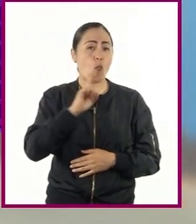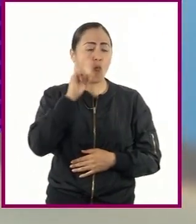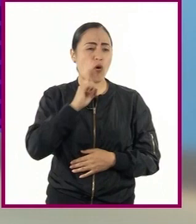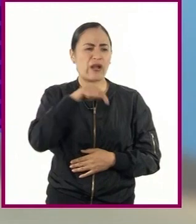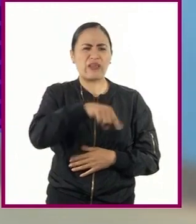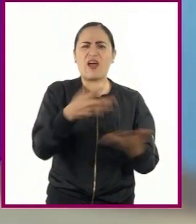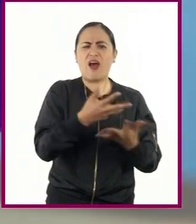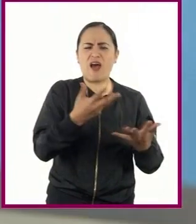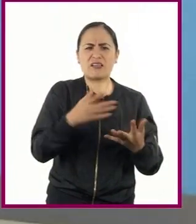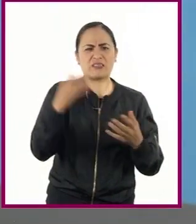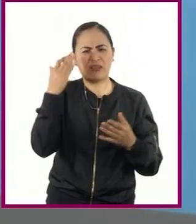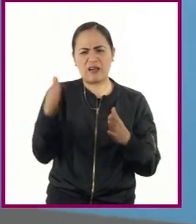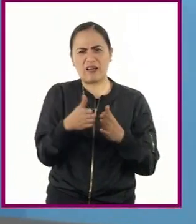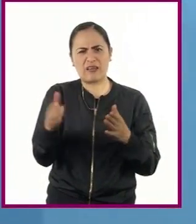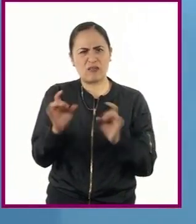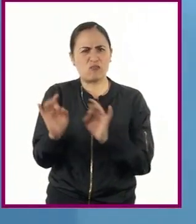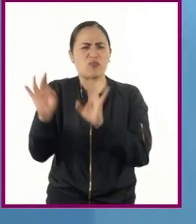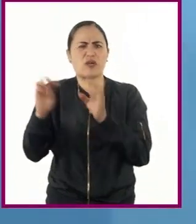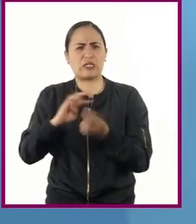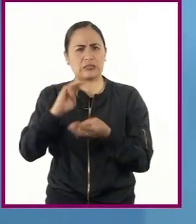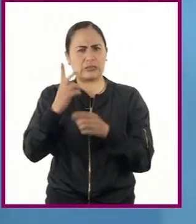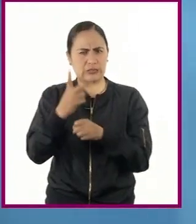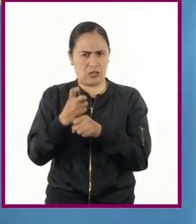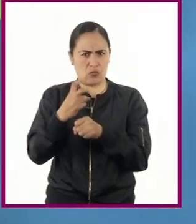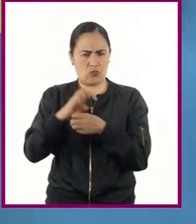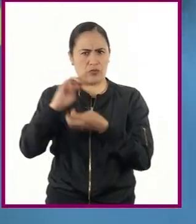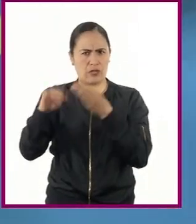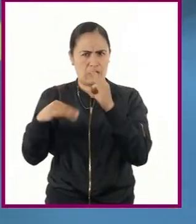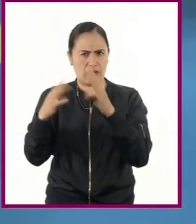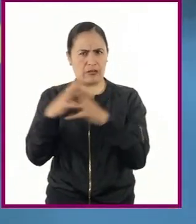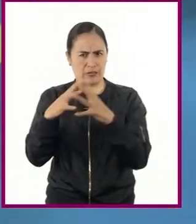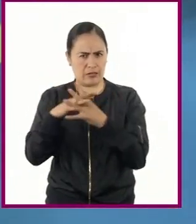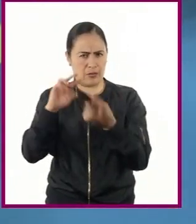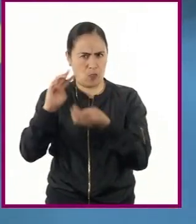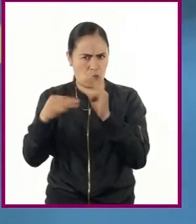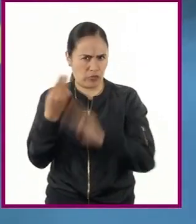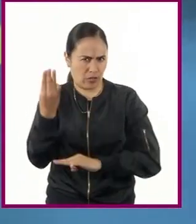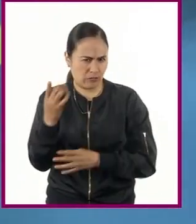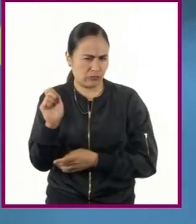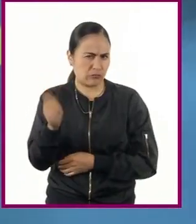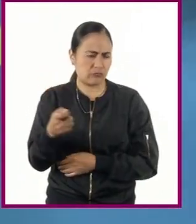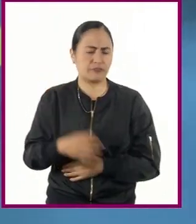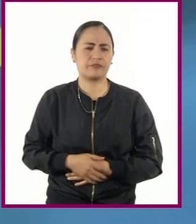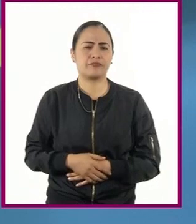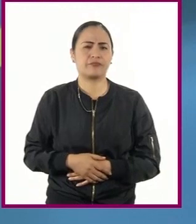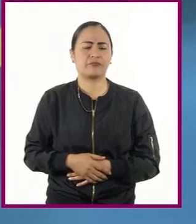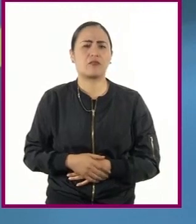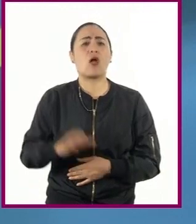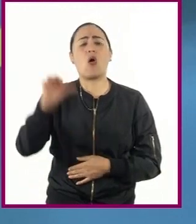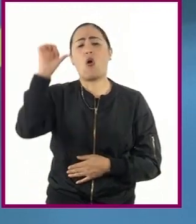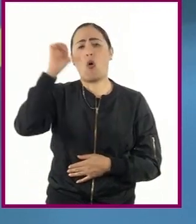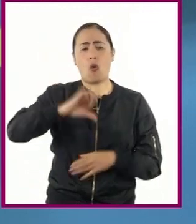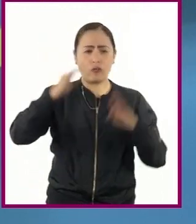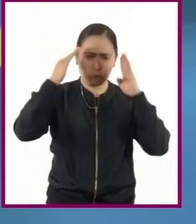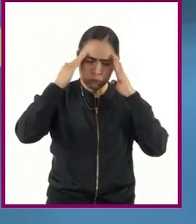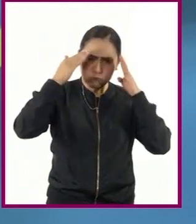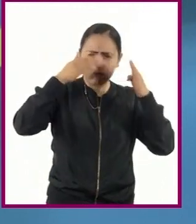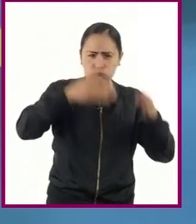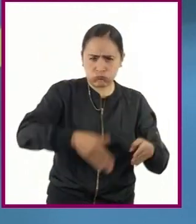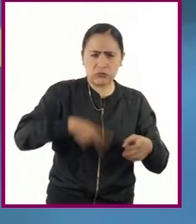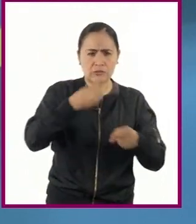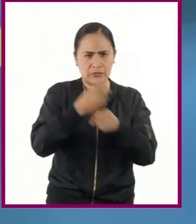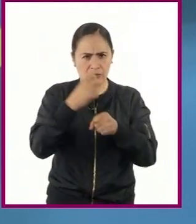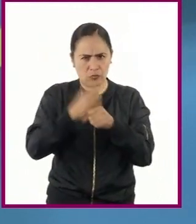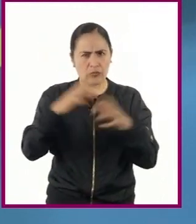la Segunda Guerra Mundial. Es muy importante mencionar que, si bien durante esta sesión nos centraremos en la Segunda Guerra Mundial,